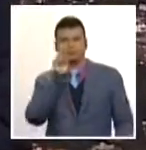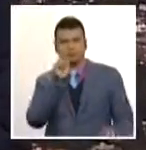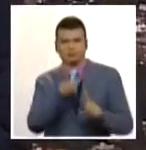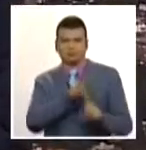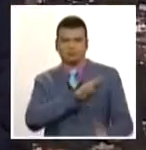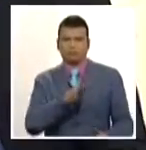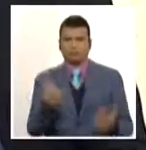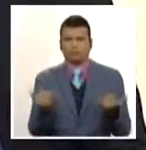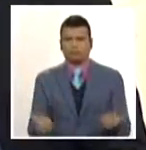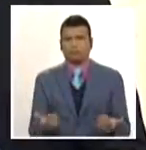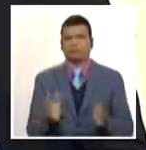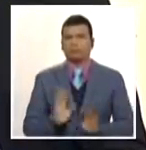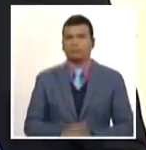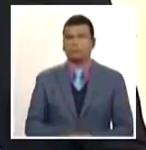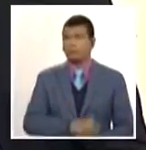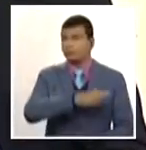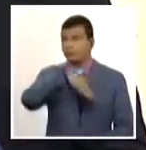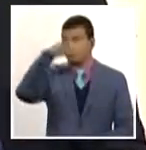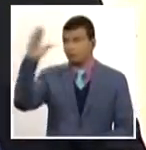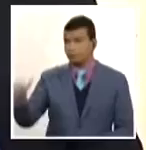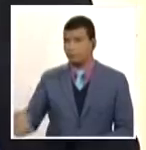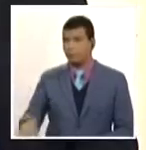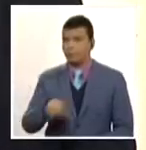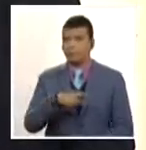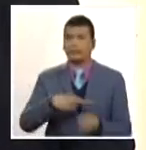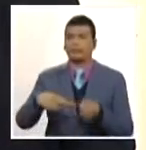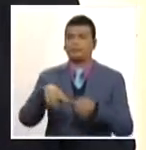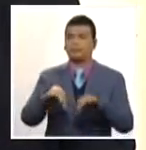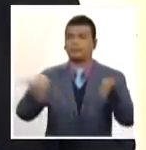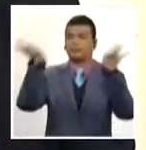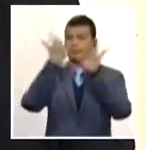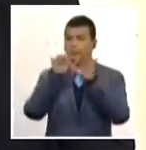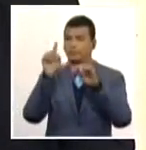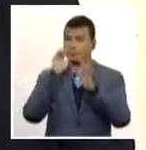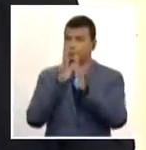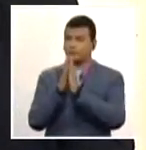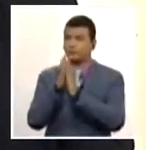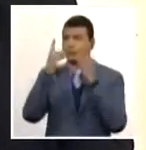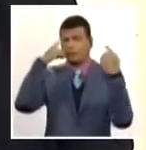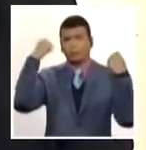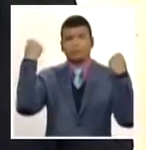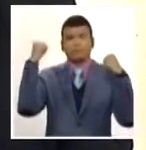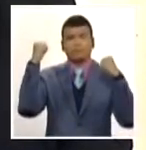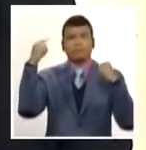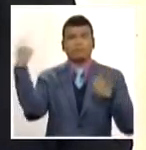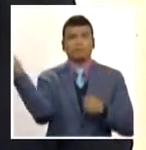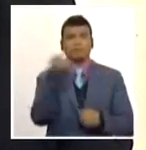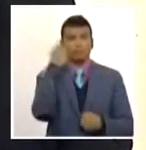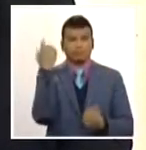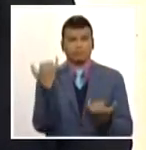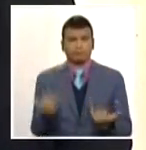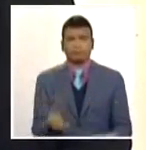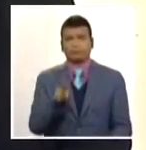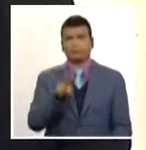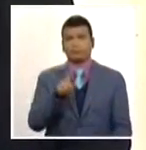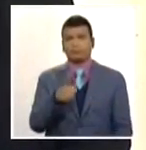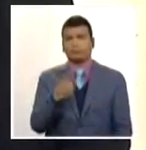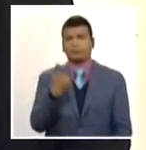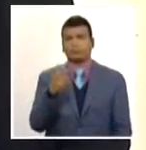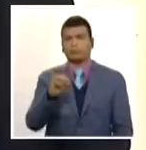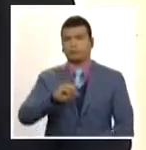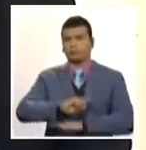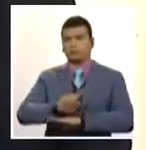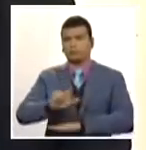Pacífico. Bueno, pues los cerros tutelares en nuestra región también son muy importantes y hay una preocupación que les presentamos en estos 120 segundos con